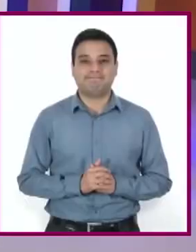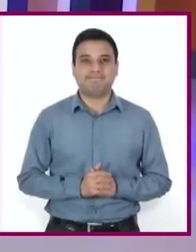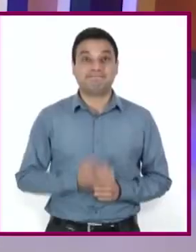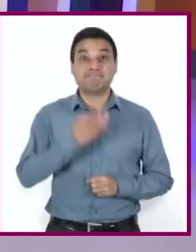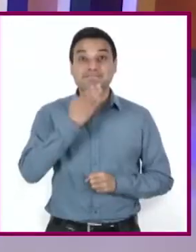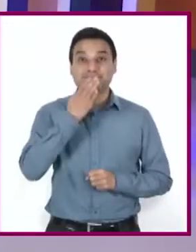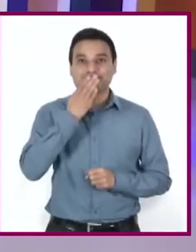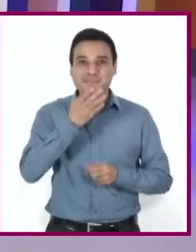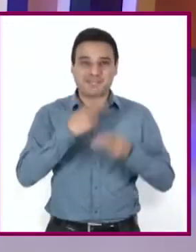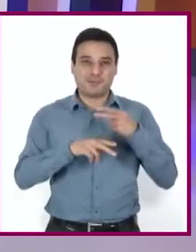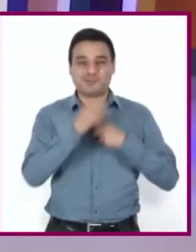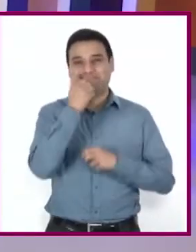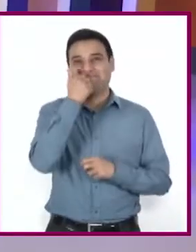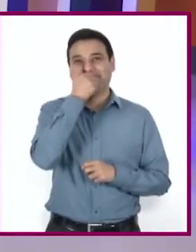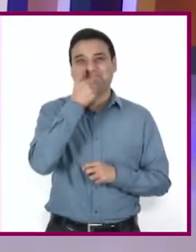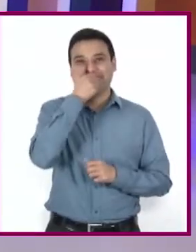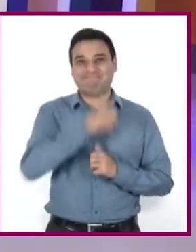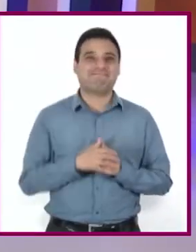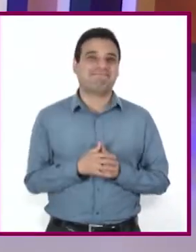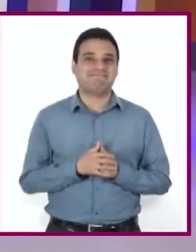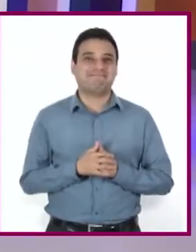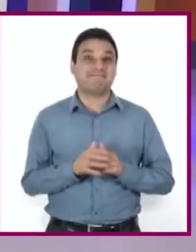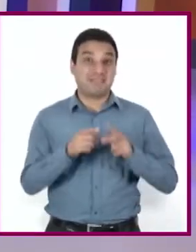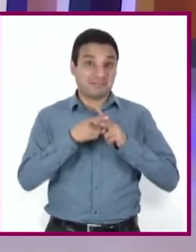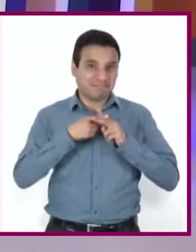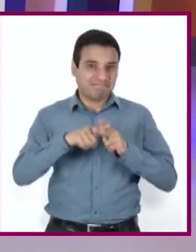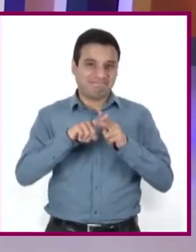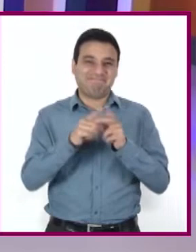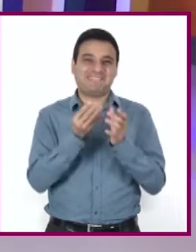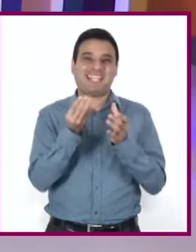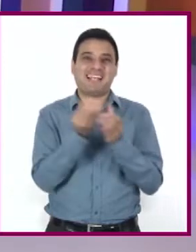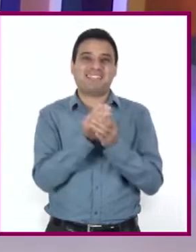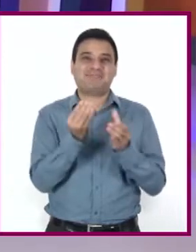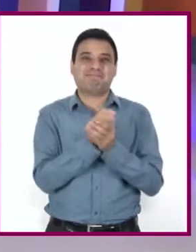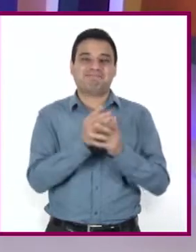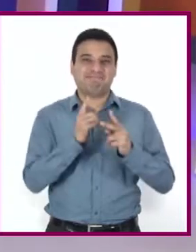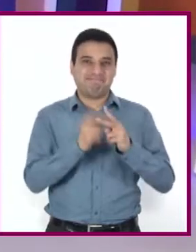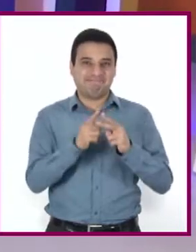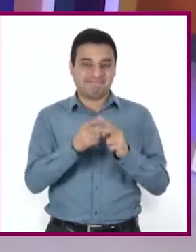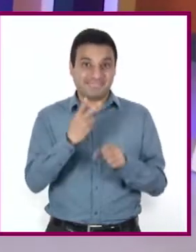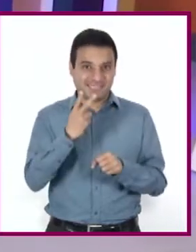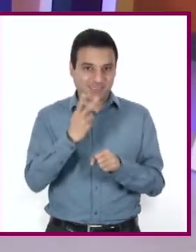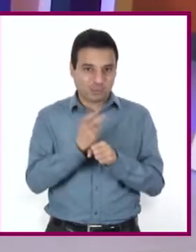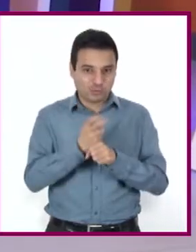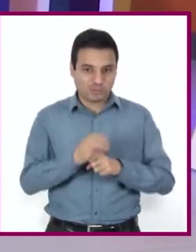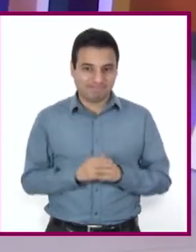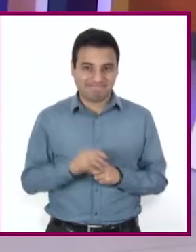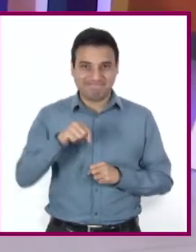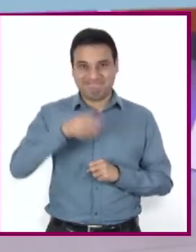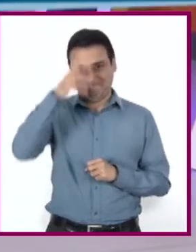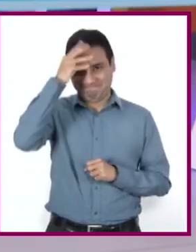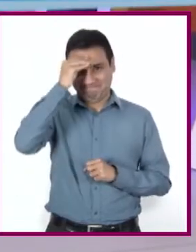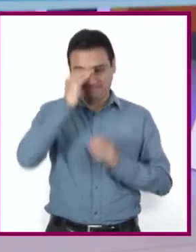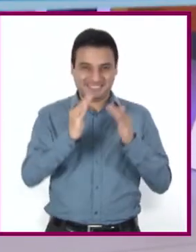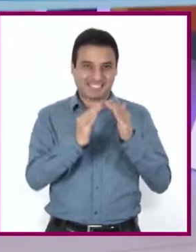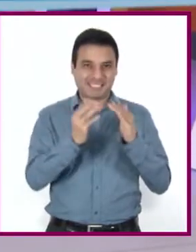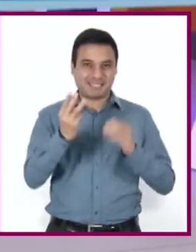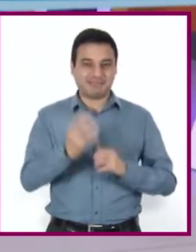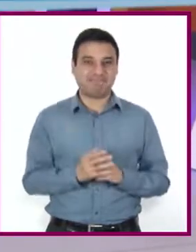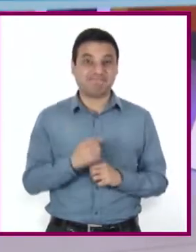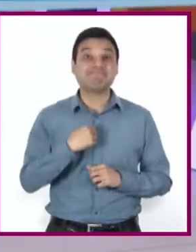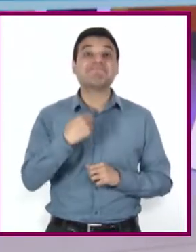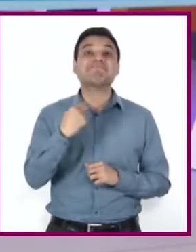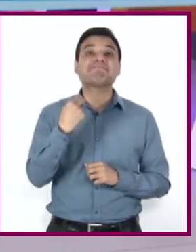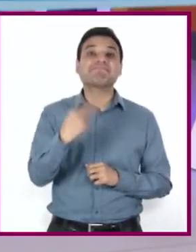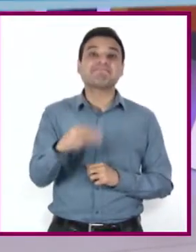Bienvenidas y bienvenidos. Estamos por iniciar la sesión de matemáticas de segundo grado, aquí en Aprende en Casa 3. Mi